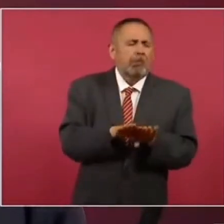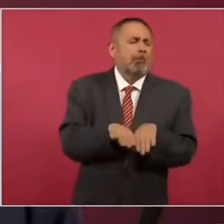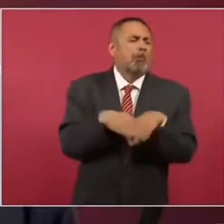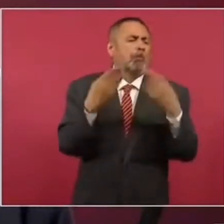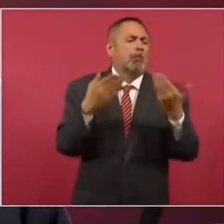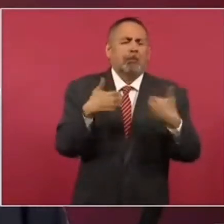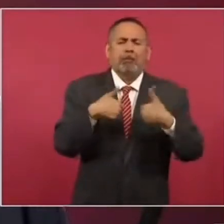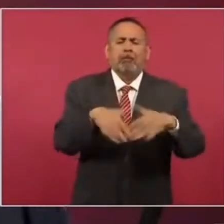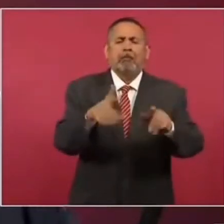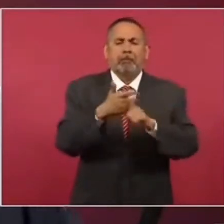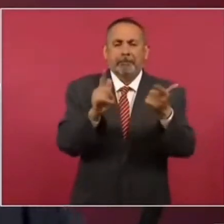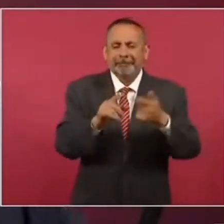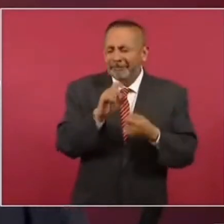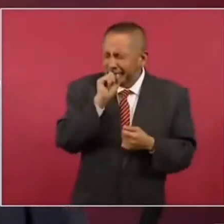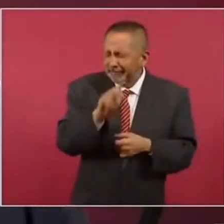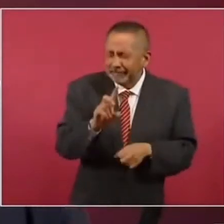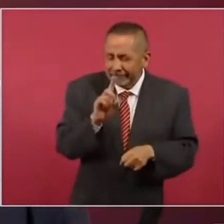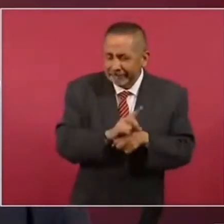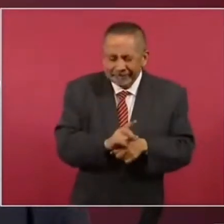El mismo día.